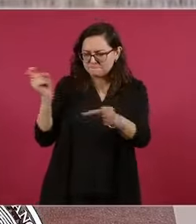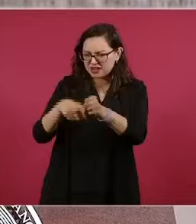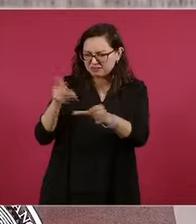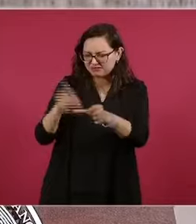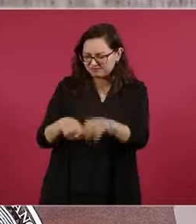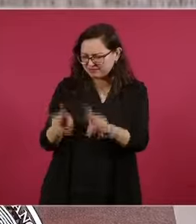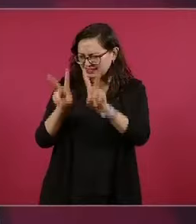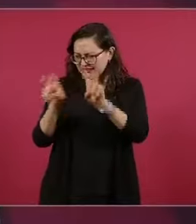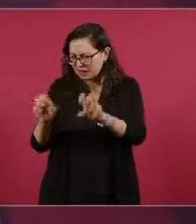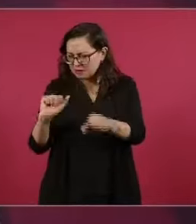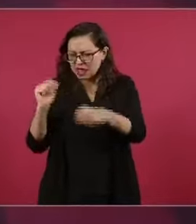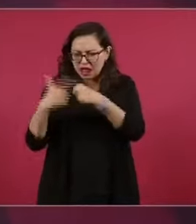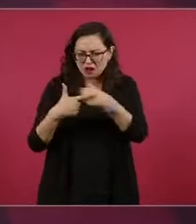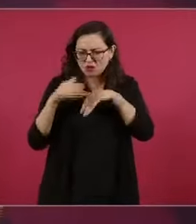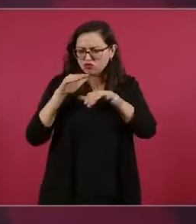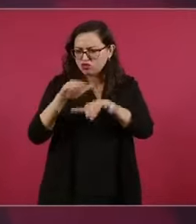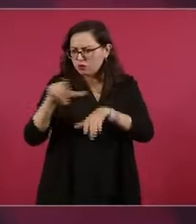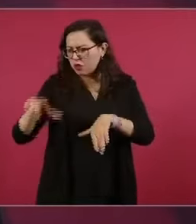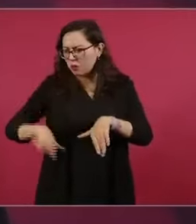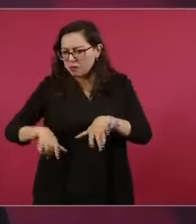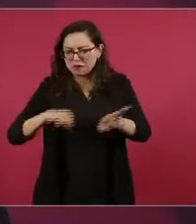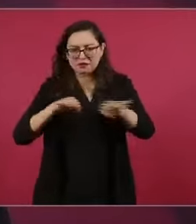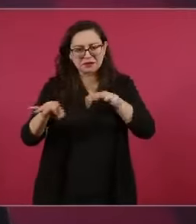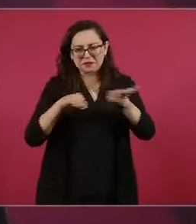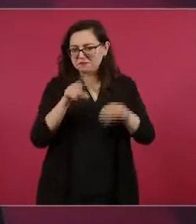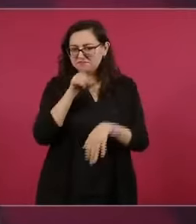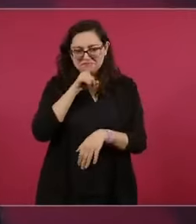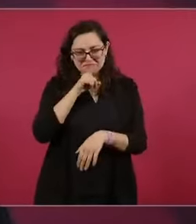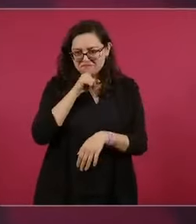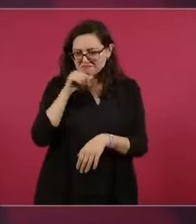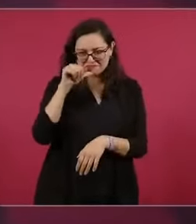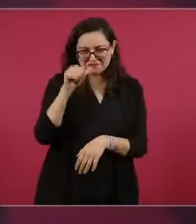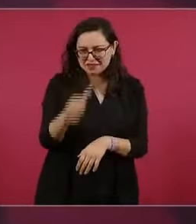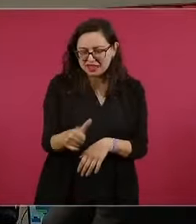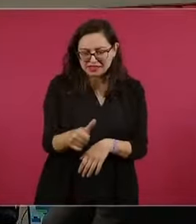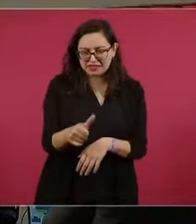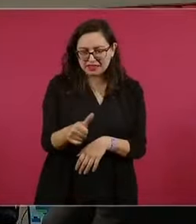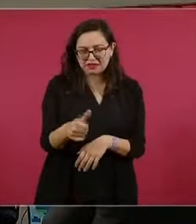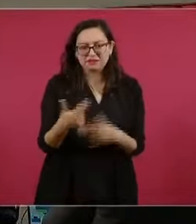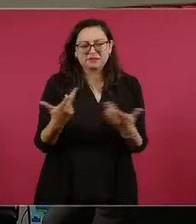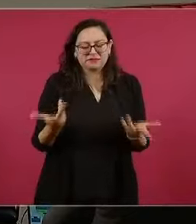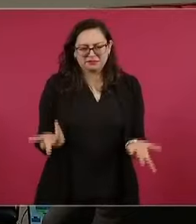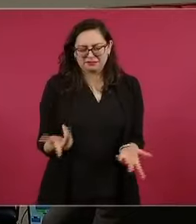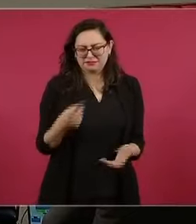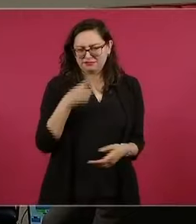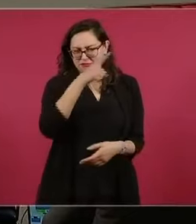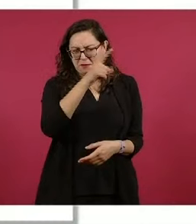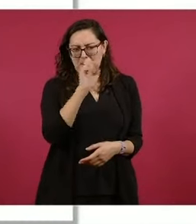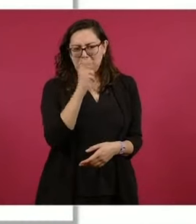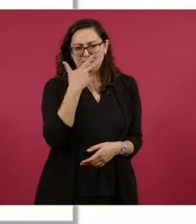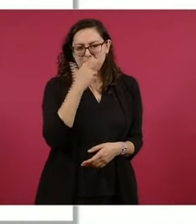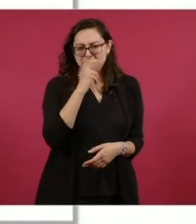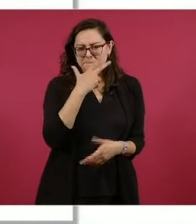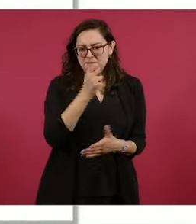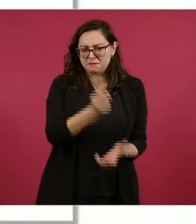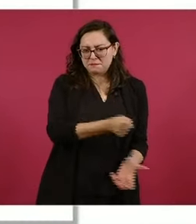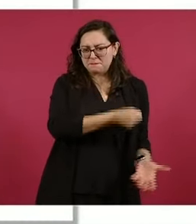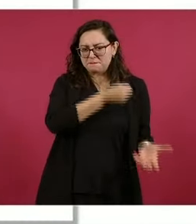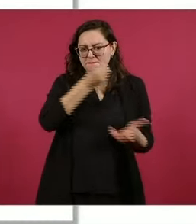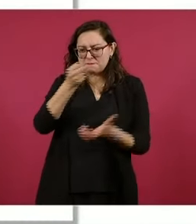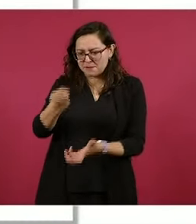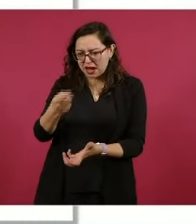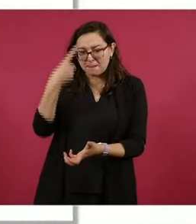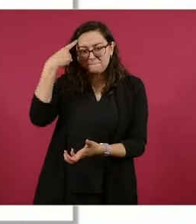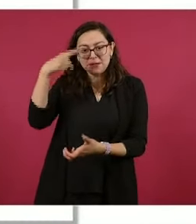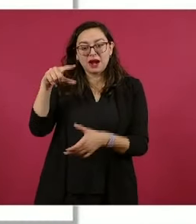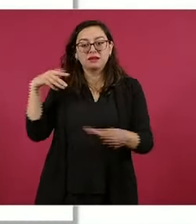están pautadas, pero que las que sí están pautadas, o sea, pagan porque se difundan, son en contra del